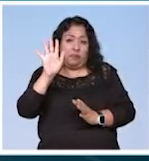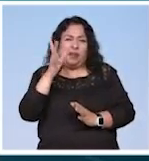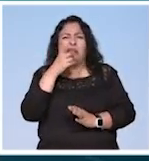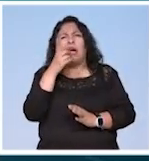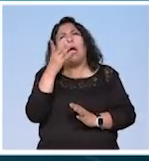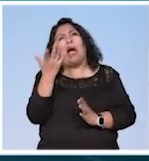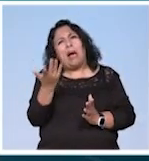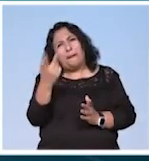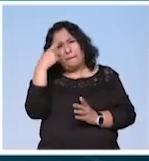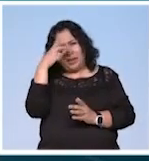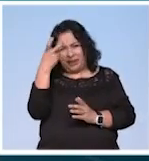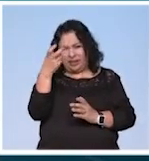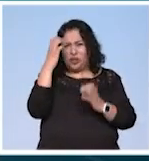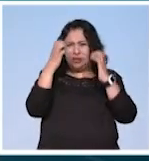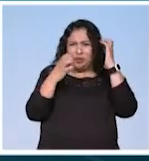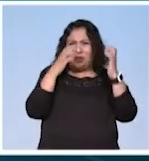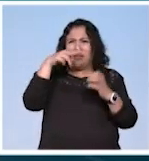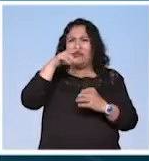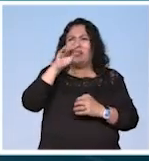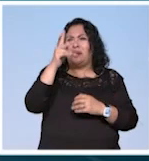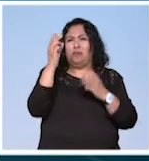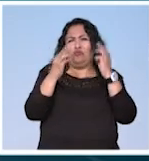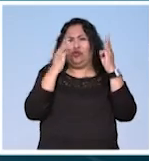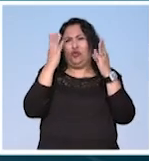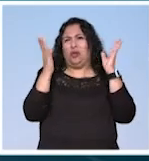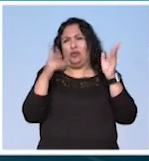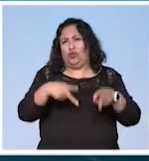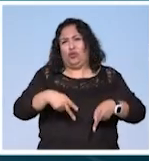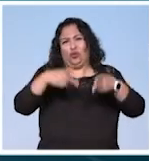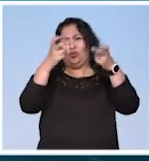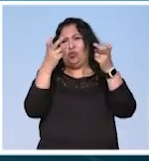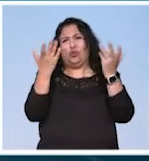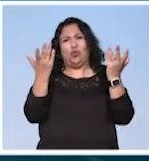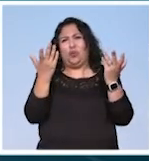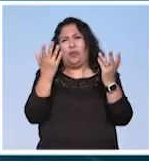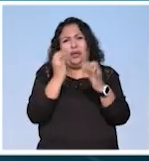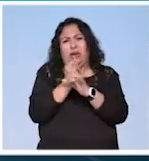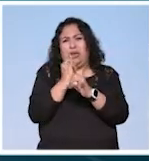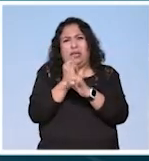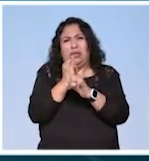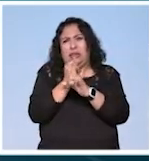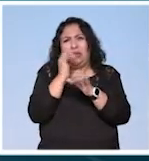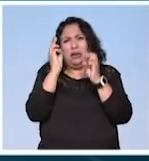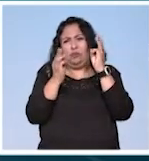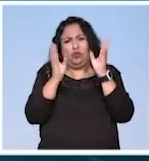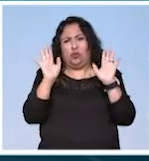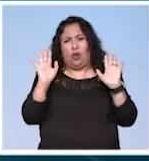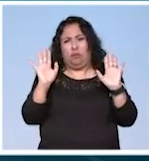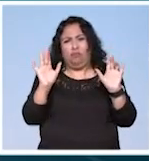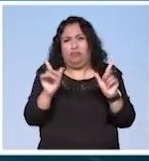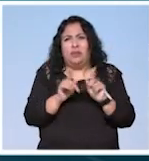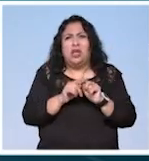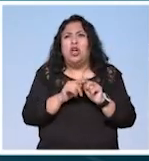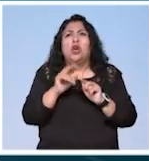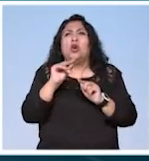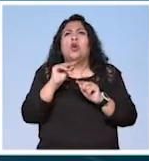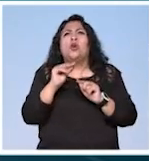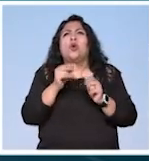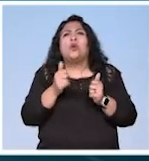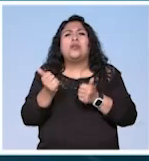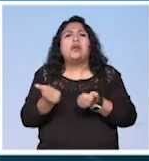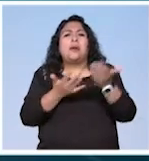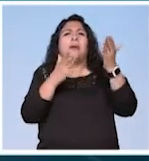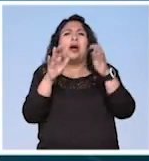bueno para que eso es una explosión de nft en un museo pues súbelo nada más a la página de Internet del museo O sea no tienes que llevar